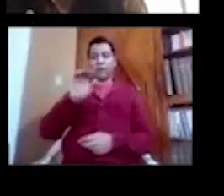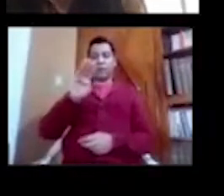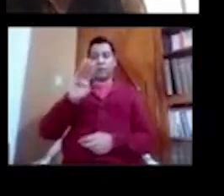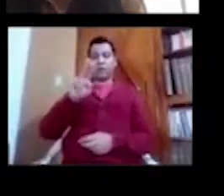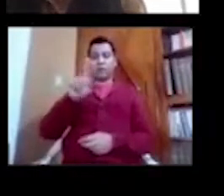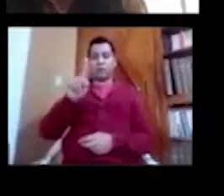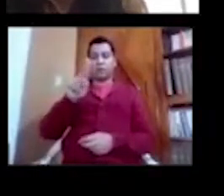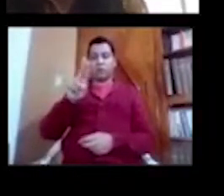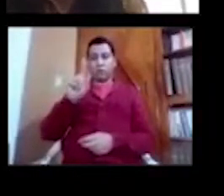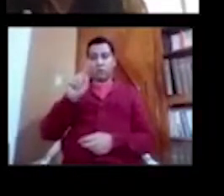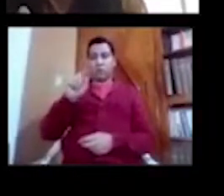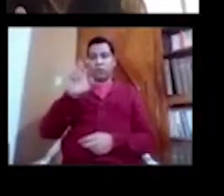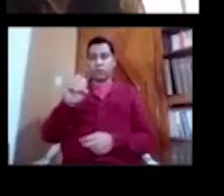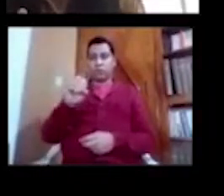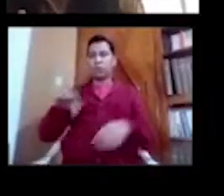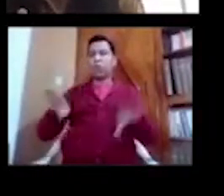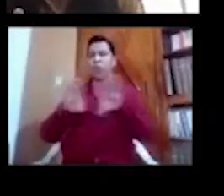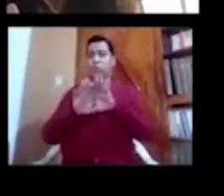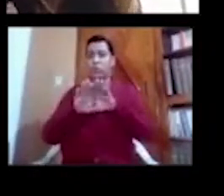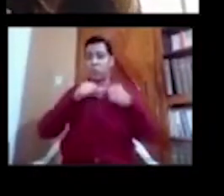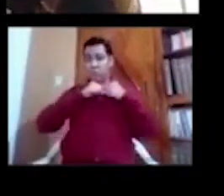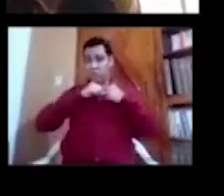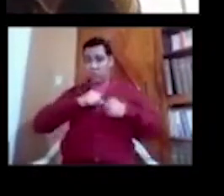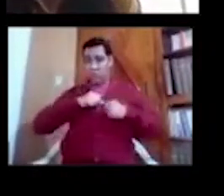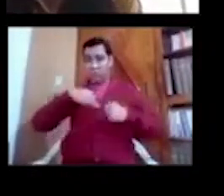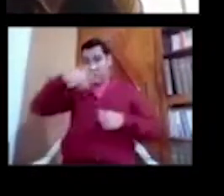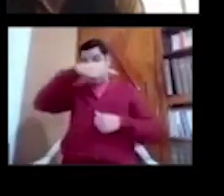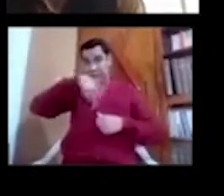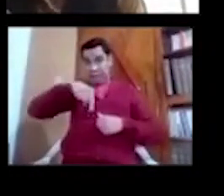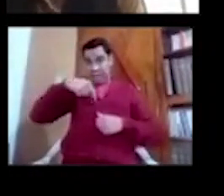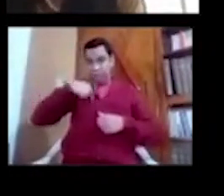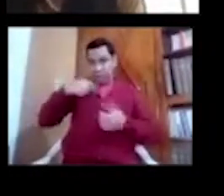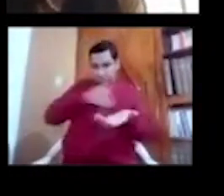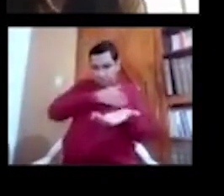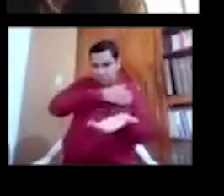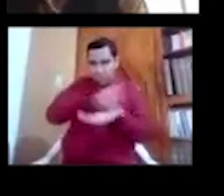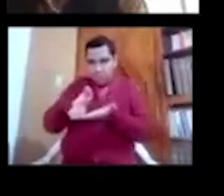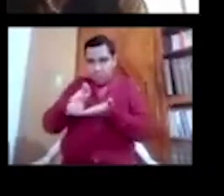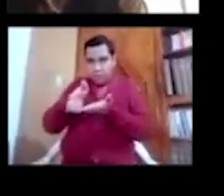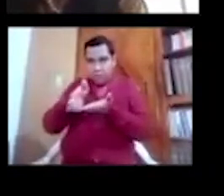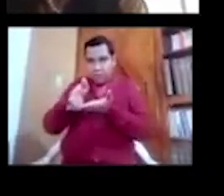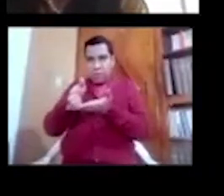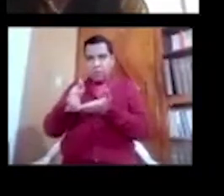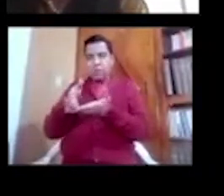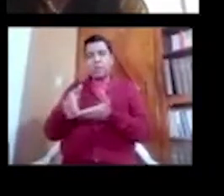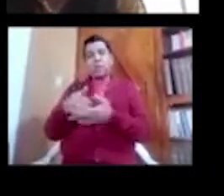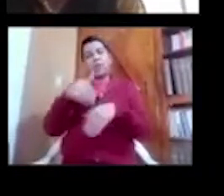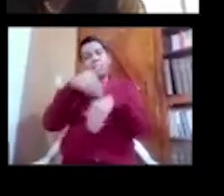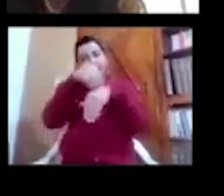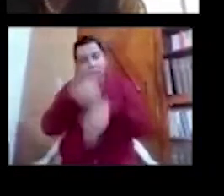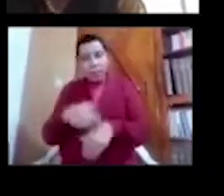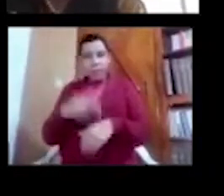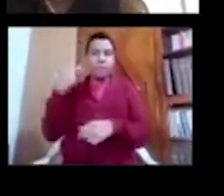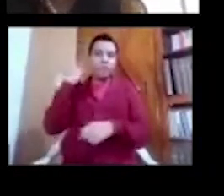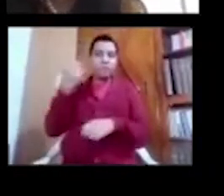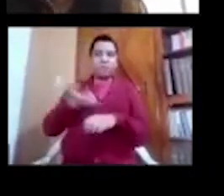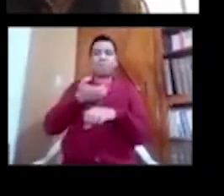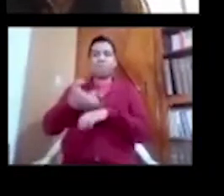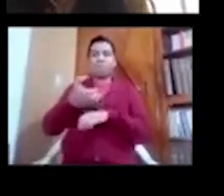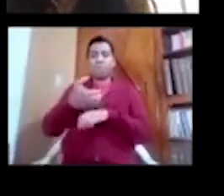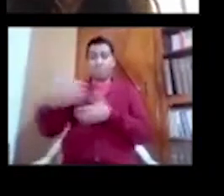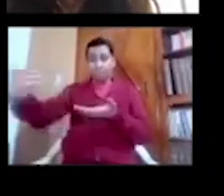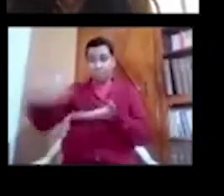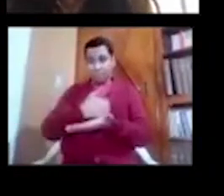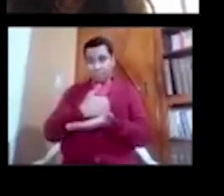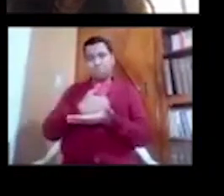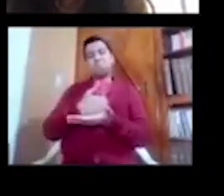sujetas económicamente y de alguna manera también político, al Estado que los conquistó. Siguiente,